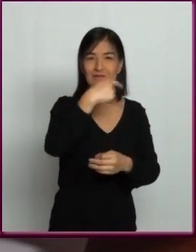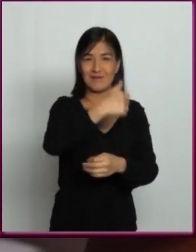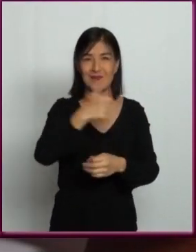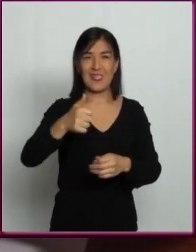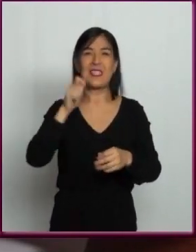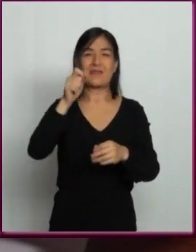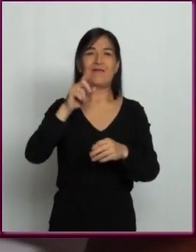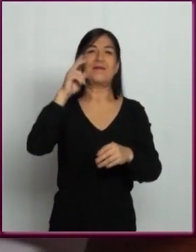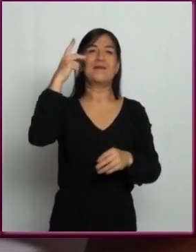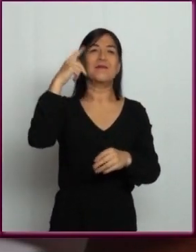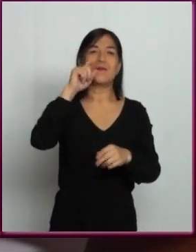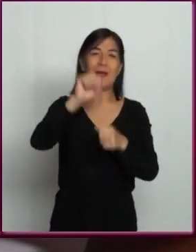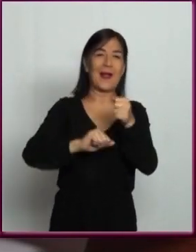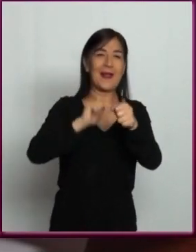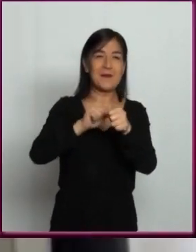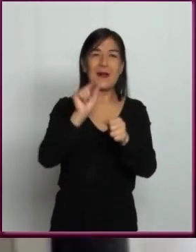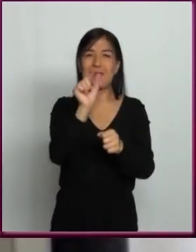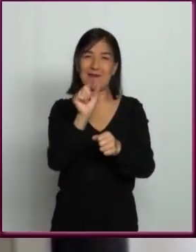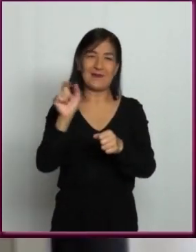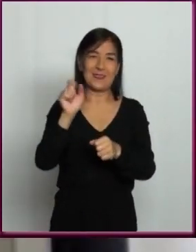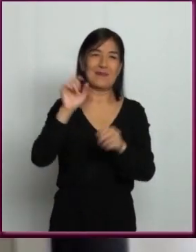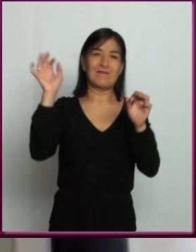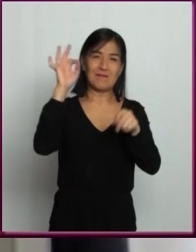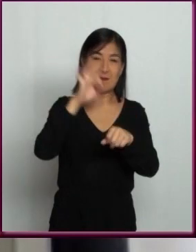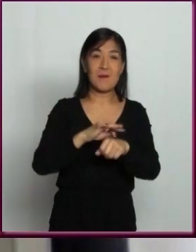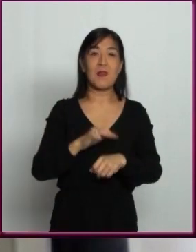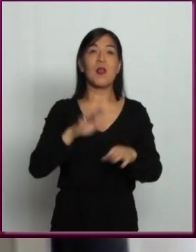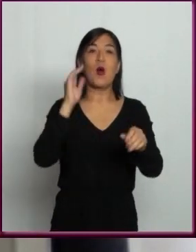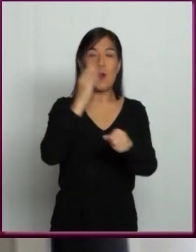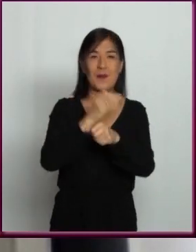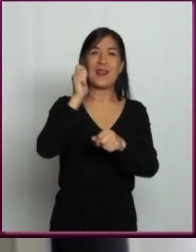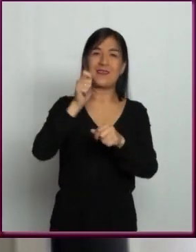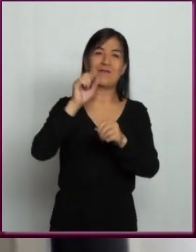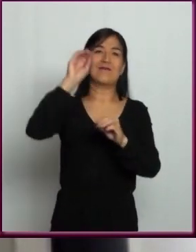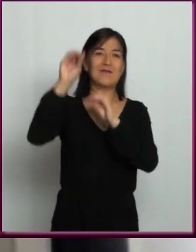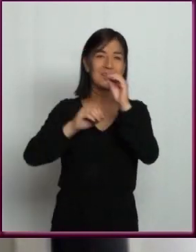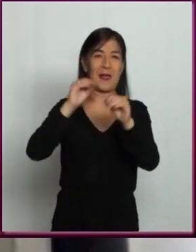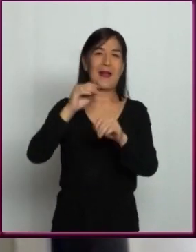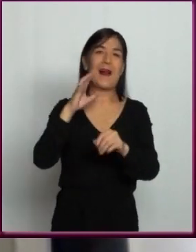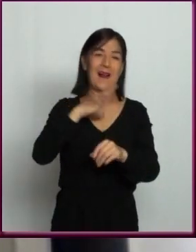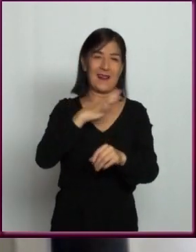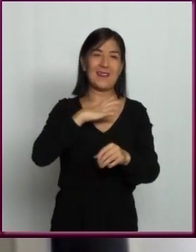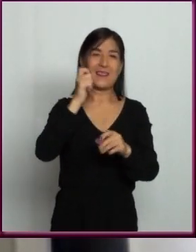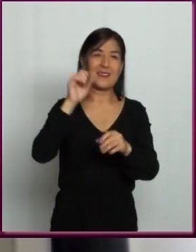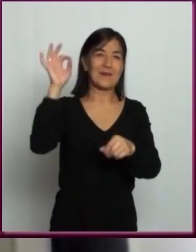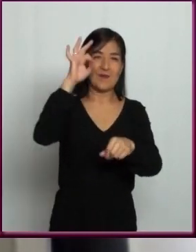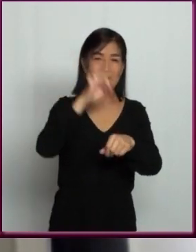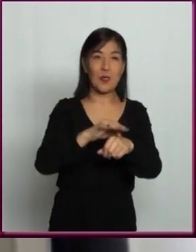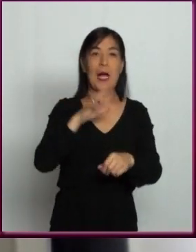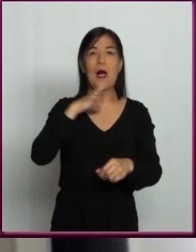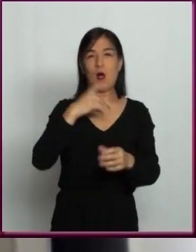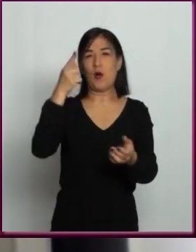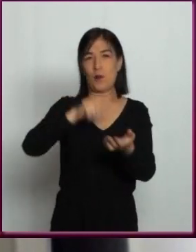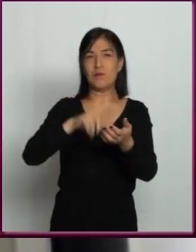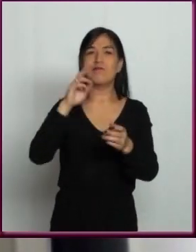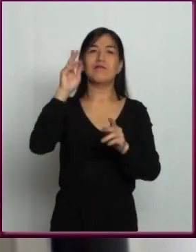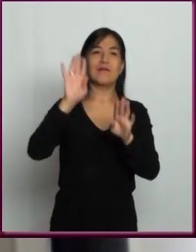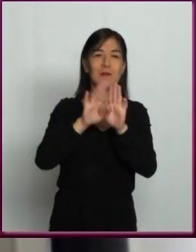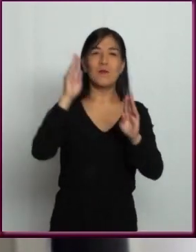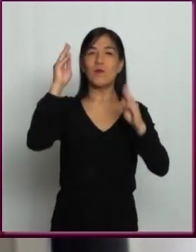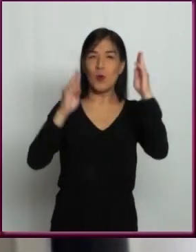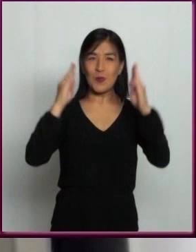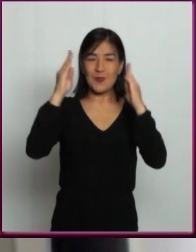de insectos? Sí, mira, la Colección Nacional de Insectos que se encuentra en el Instituto de Biología de la UNAM, en